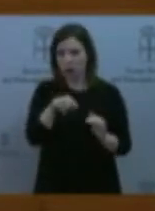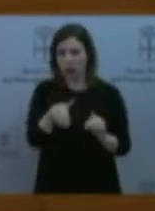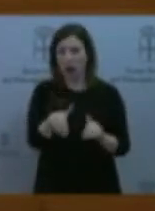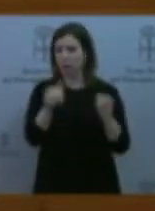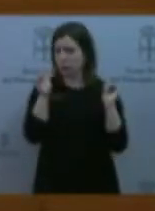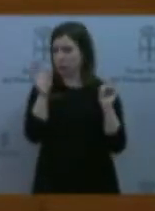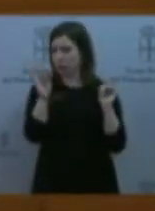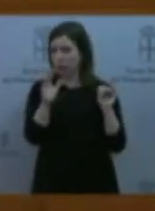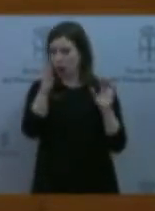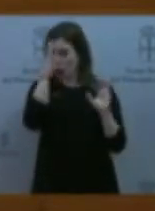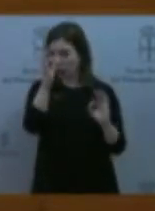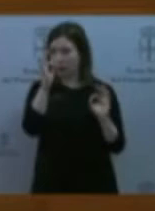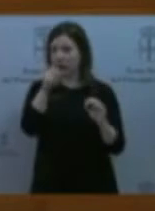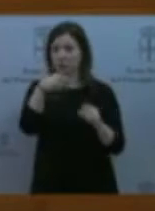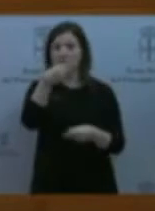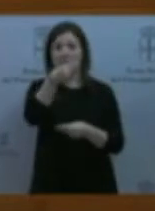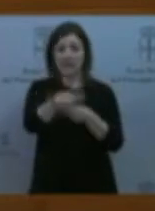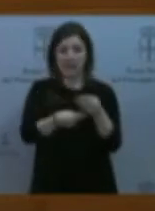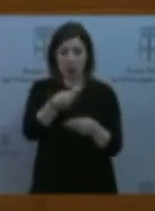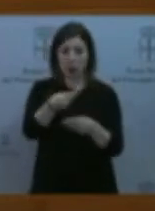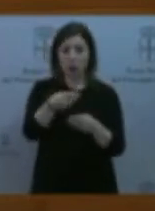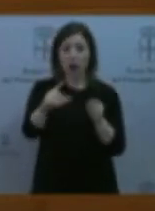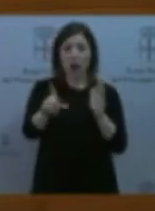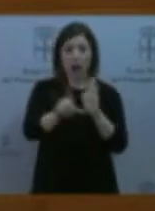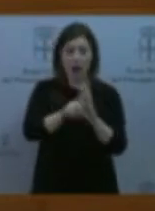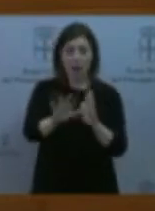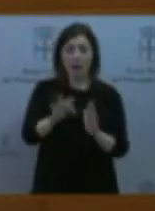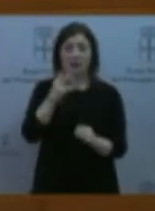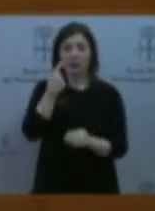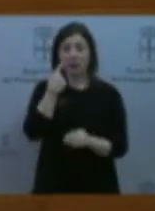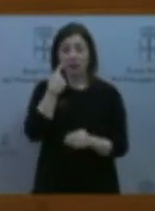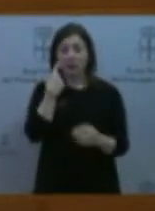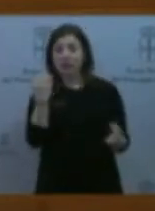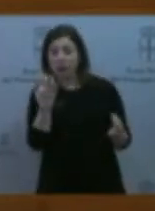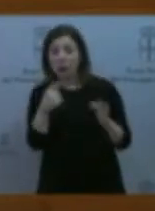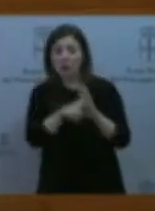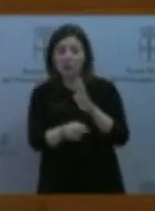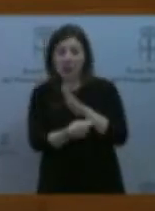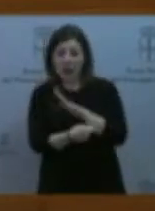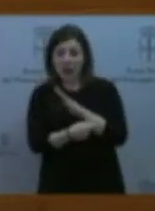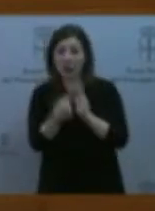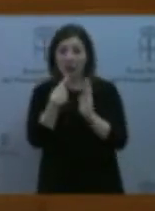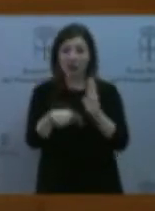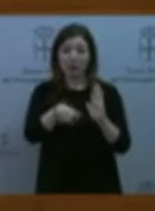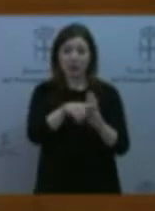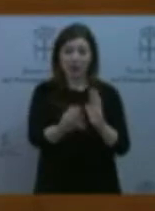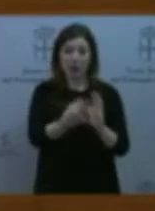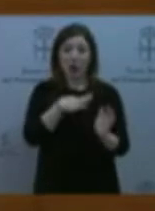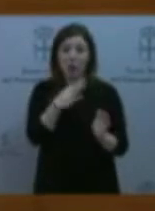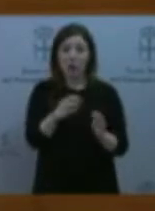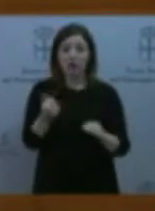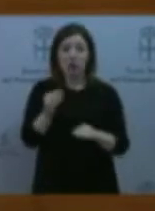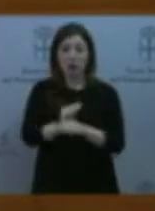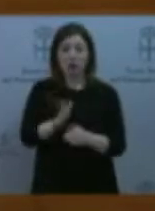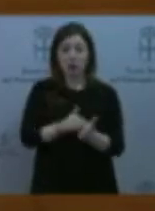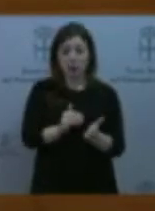y viendo que sobre todo aquella medida que se ponía que se iban a poder cobrar subvenciones en todas las zonas no acotadas,